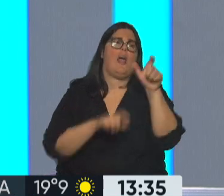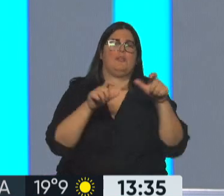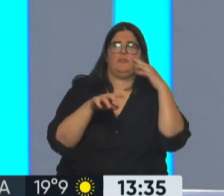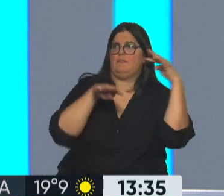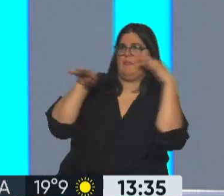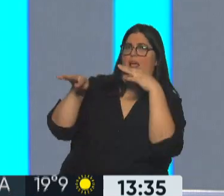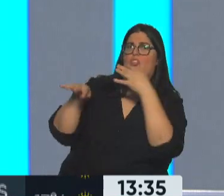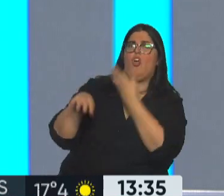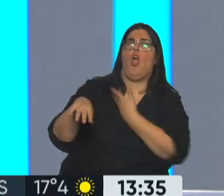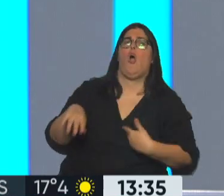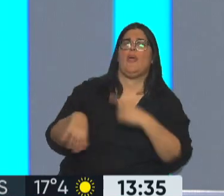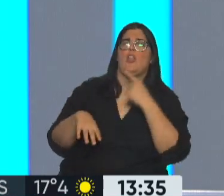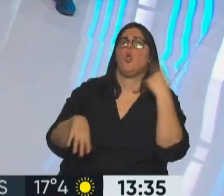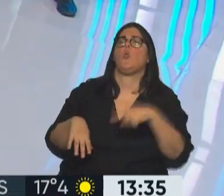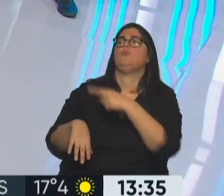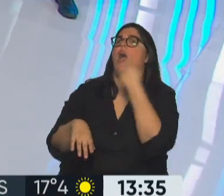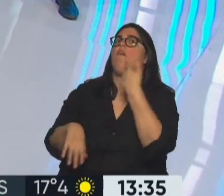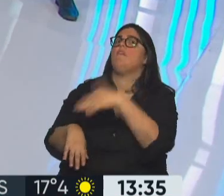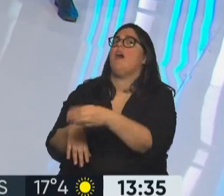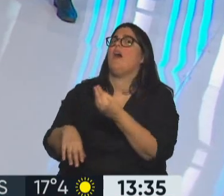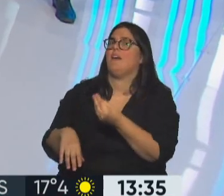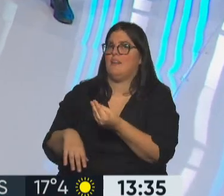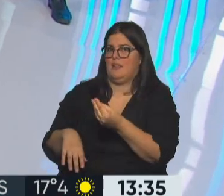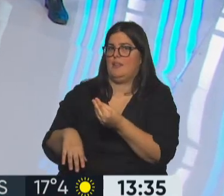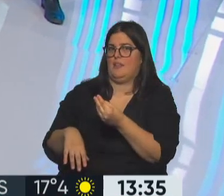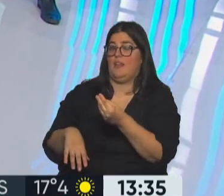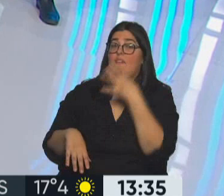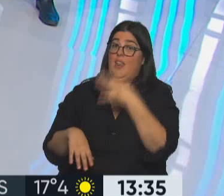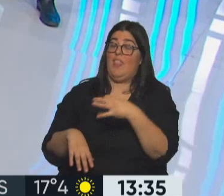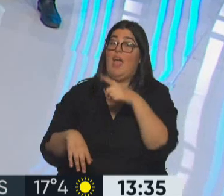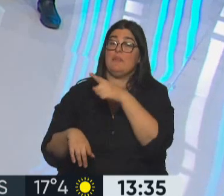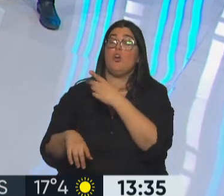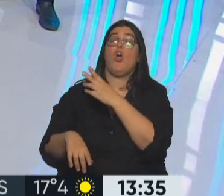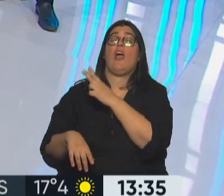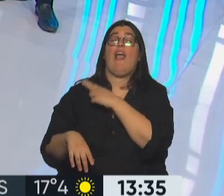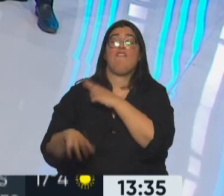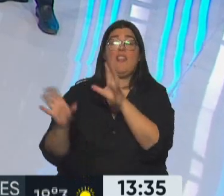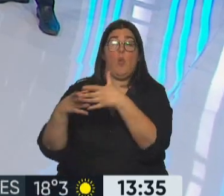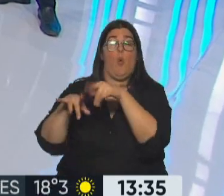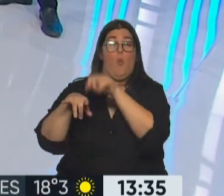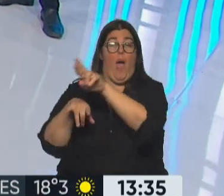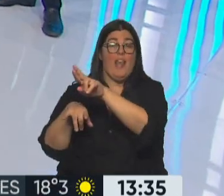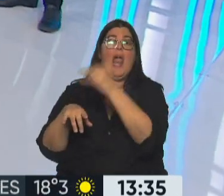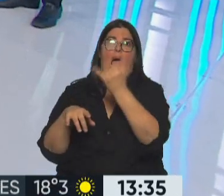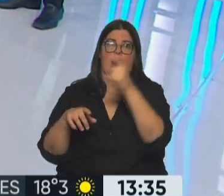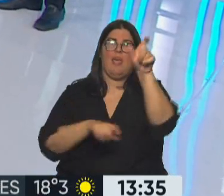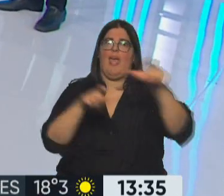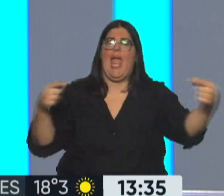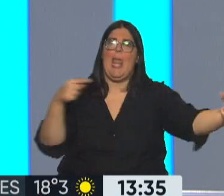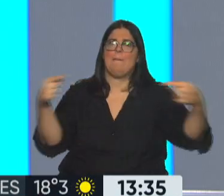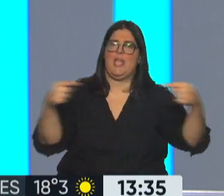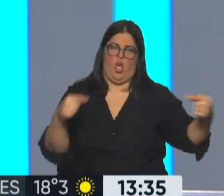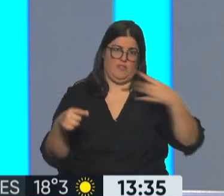faltaban enemigos a Bueno, yo Prigozhin. hice una lista de enemigos. Cualquiera puede haber